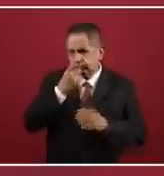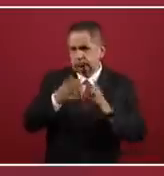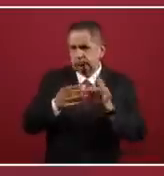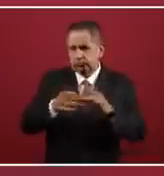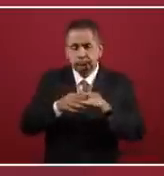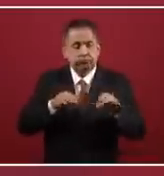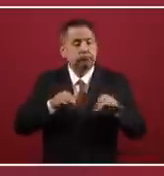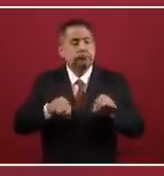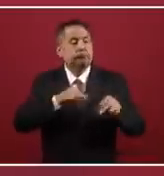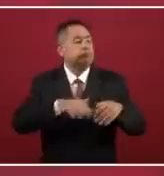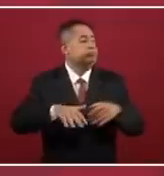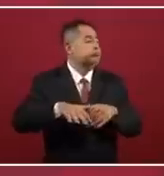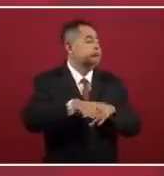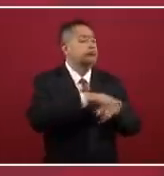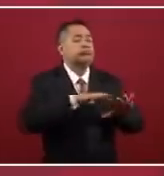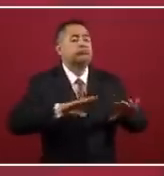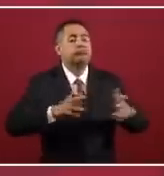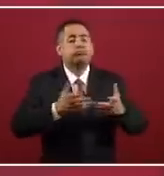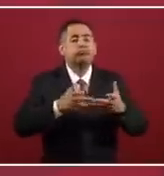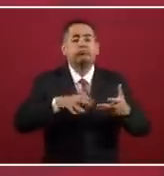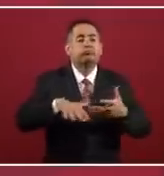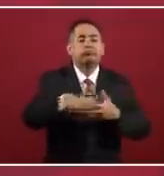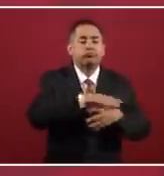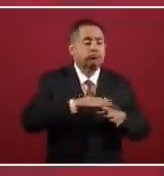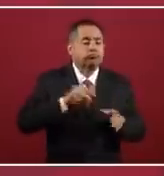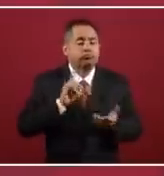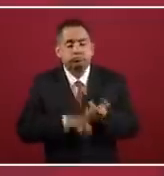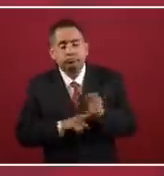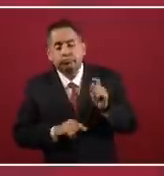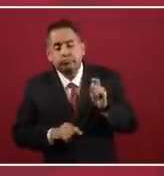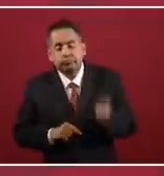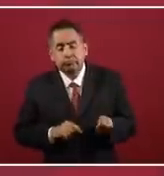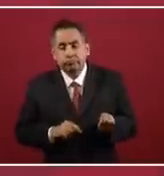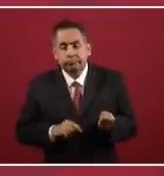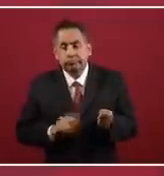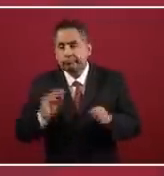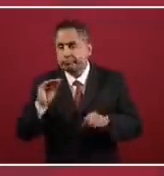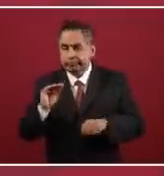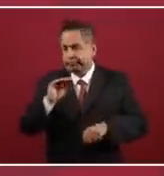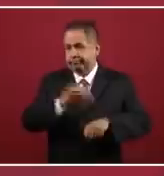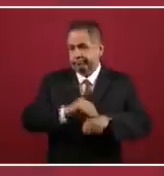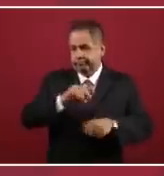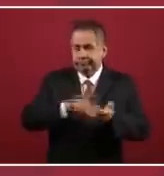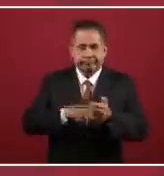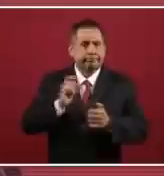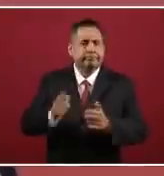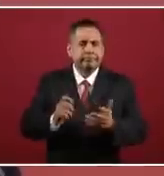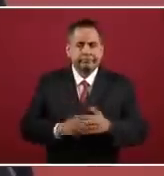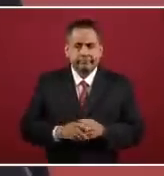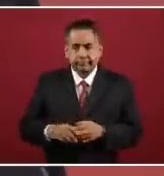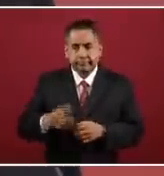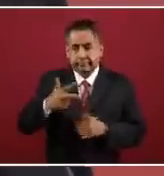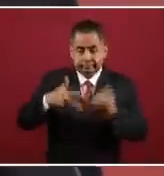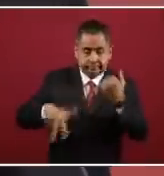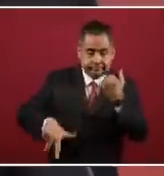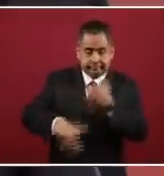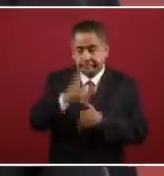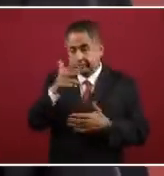en el territorio a partir de la creación de 13,000